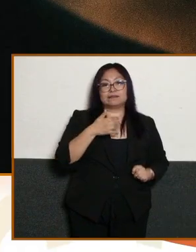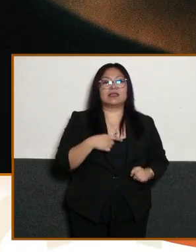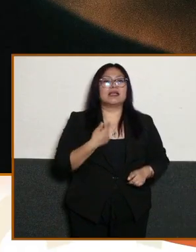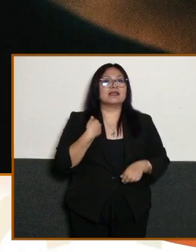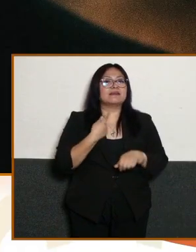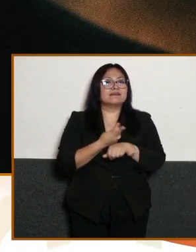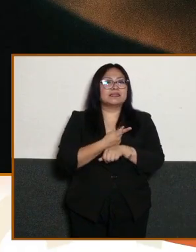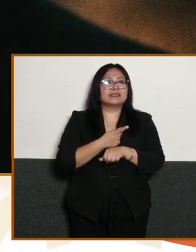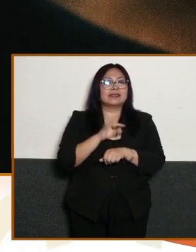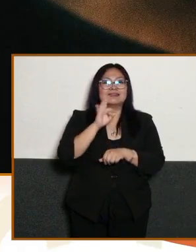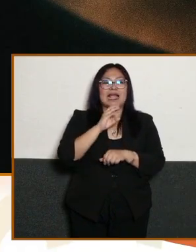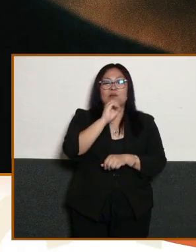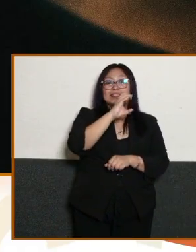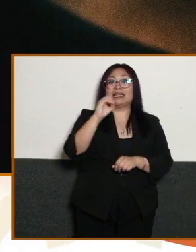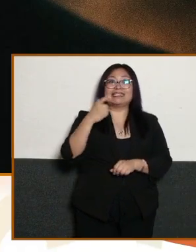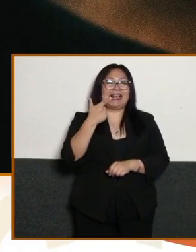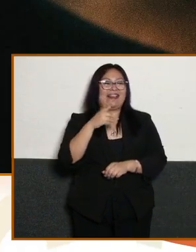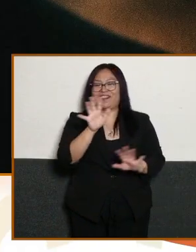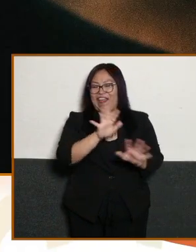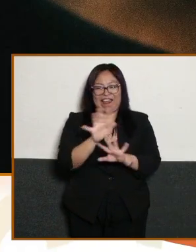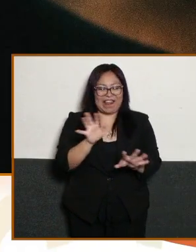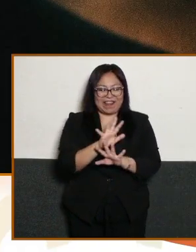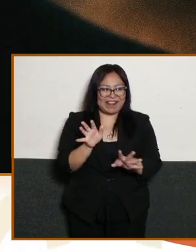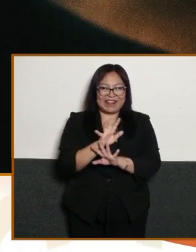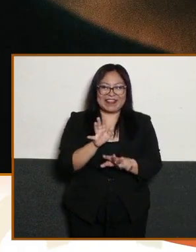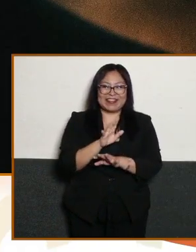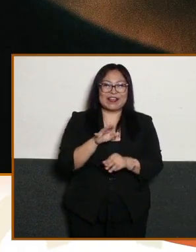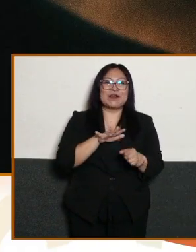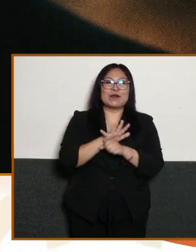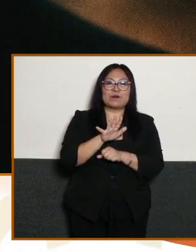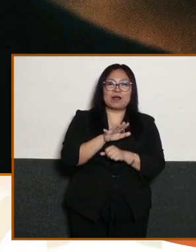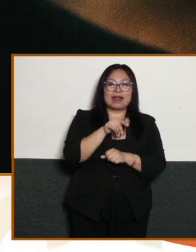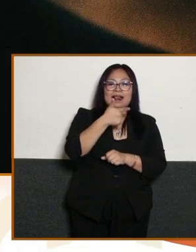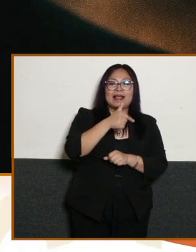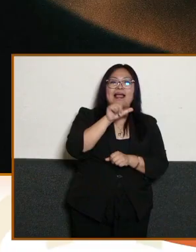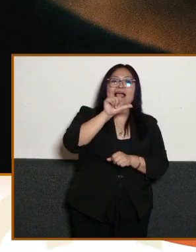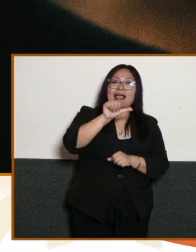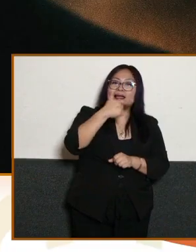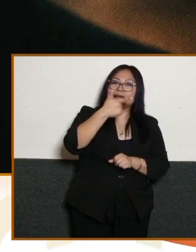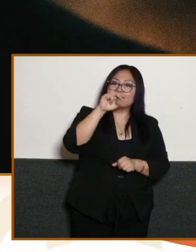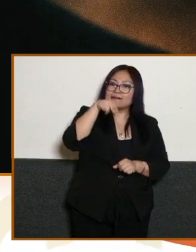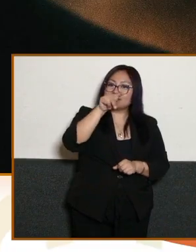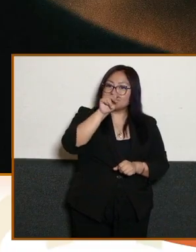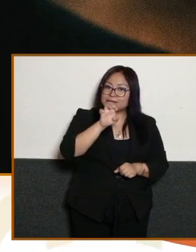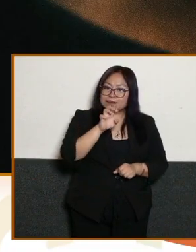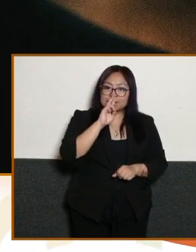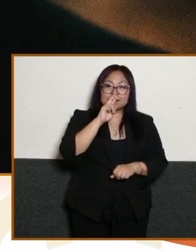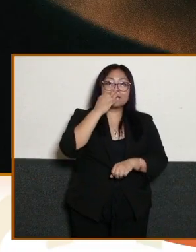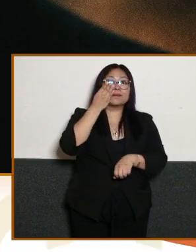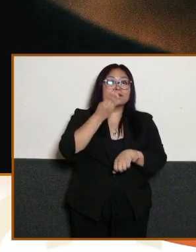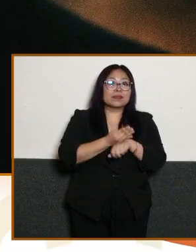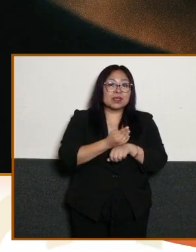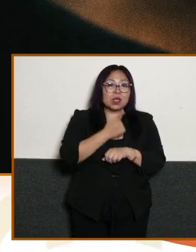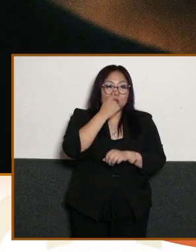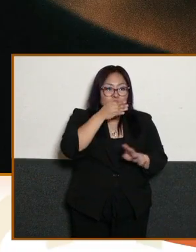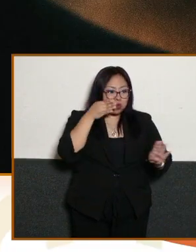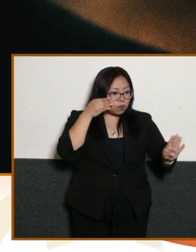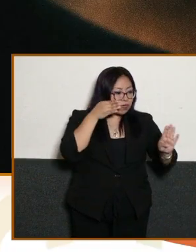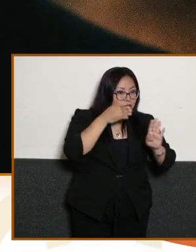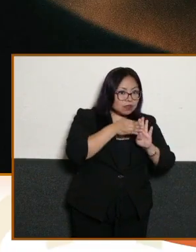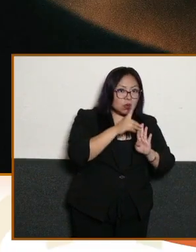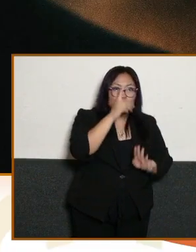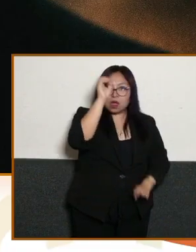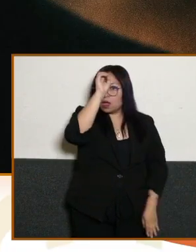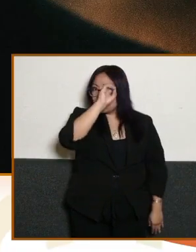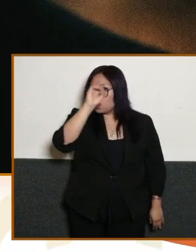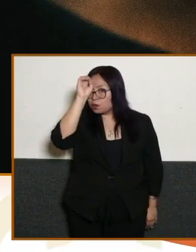Agente no es de 007, ¿eh? Viene de agente, de tener una agencia, de tener una meta, de tener una